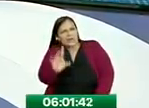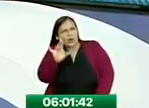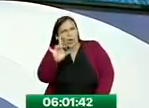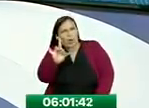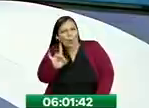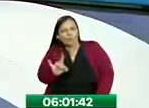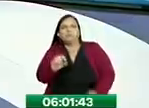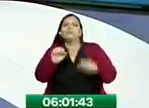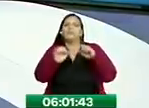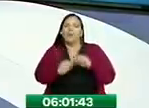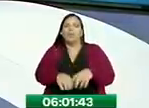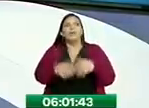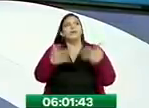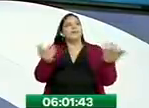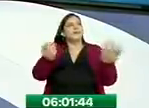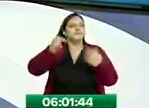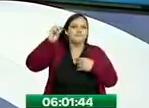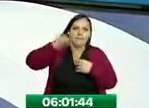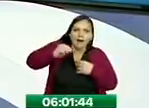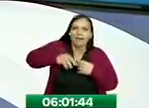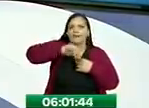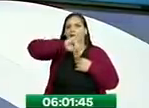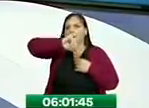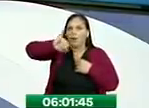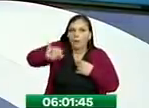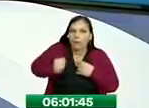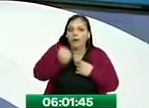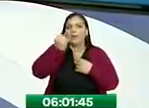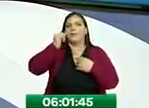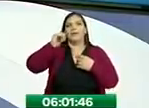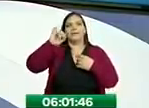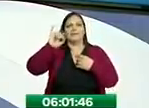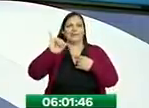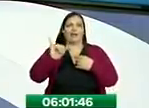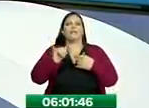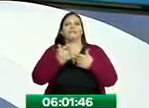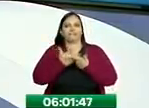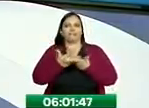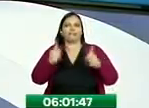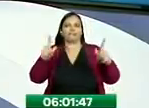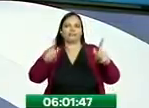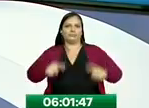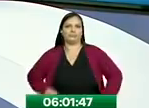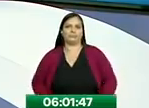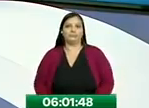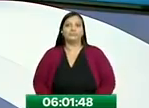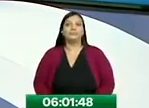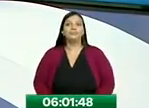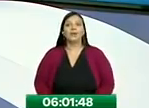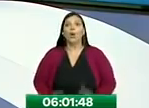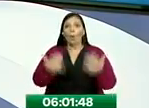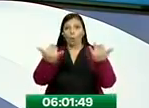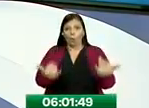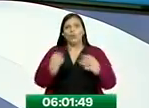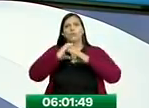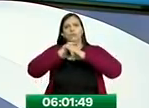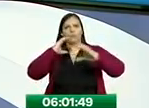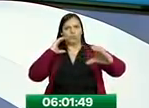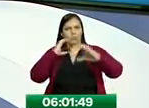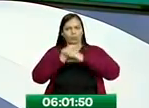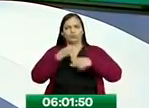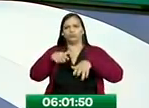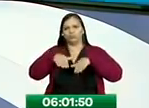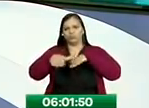quiere o pretende irse de inmediato a su provincia o quiere estar en la provincia, solo puede hacerlo hasta el día de hoy porque los buses interprovinciales ya